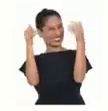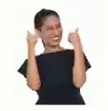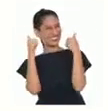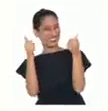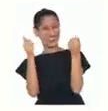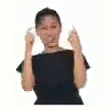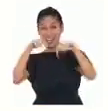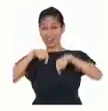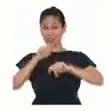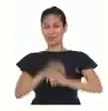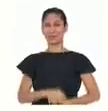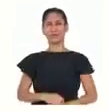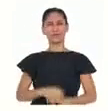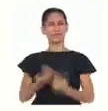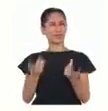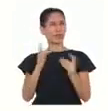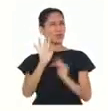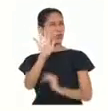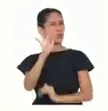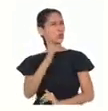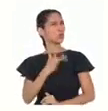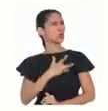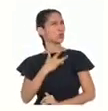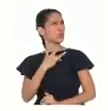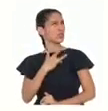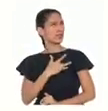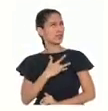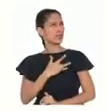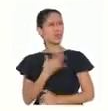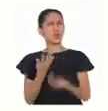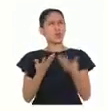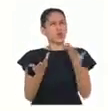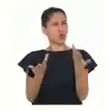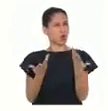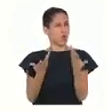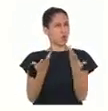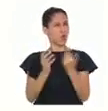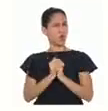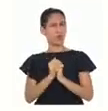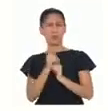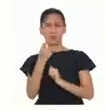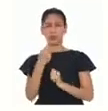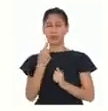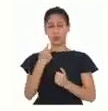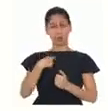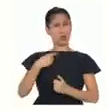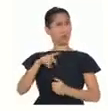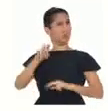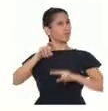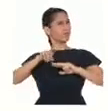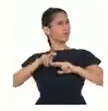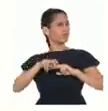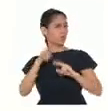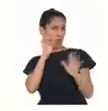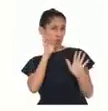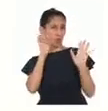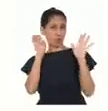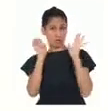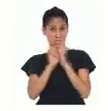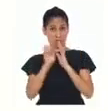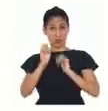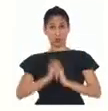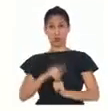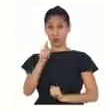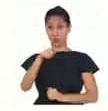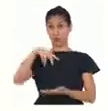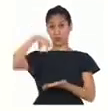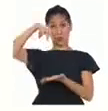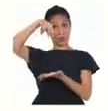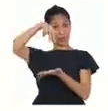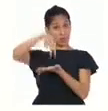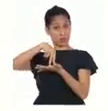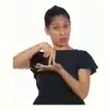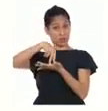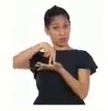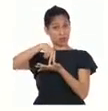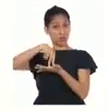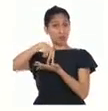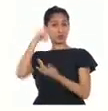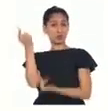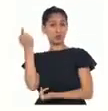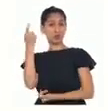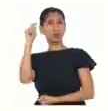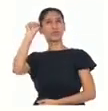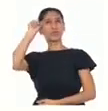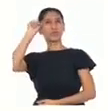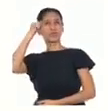vamos a representar una emoción que he vivido o sentido en estos últimos días en cada posición. Por ejemplo, cuando estaba en posición 1 o de pie, voy